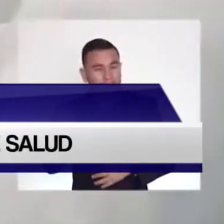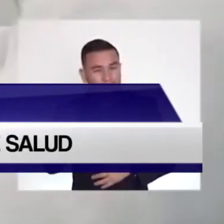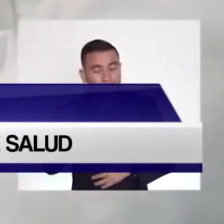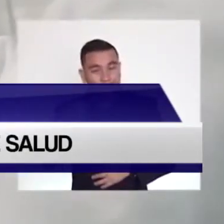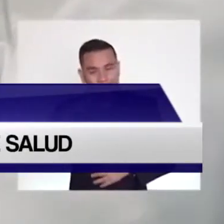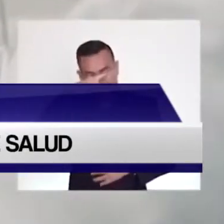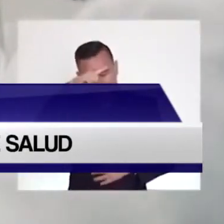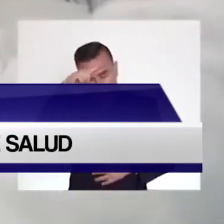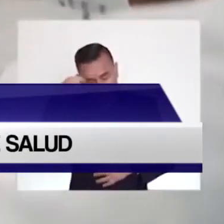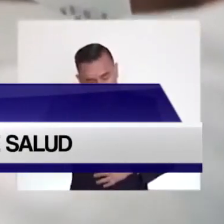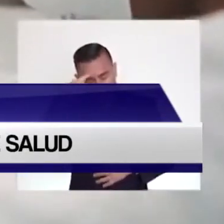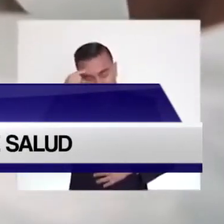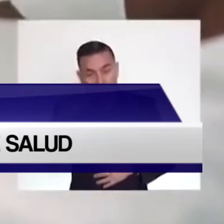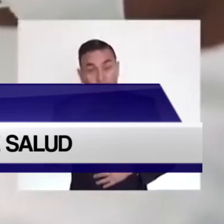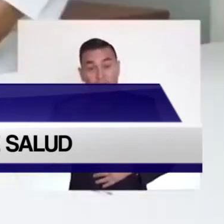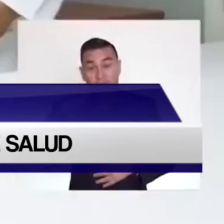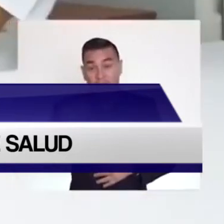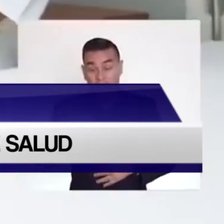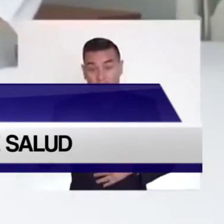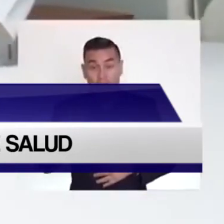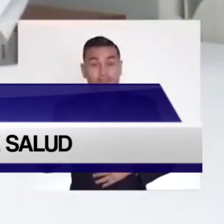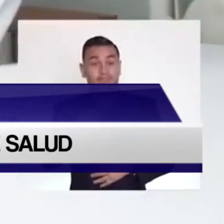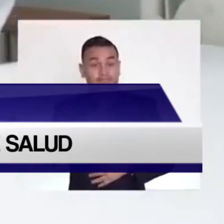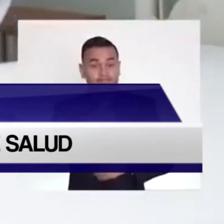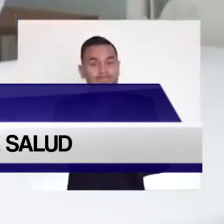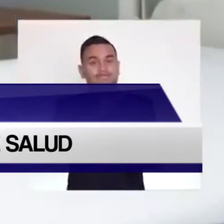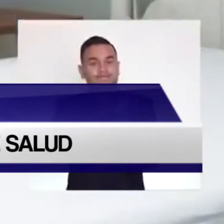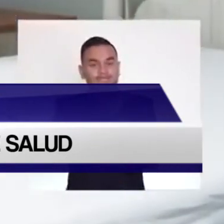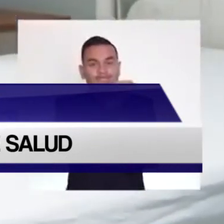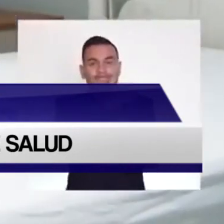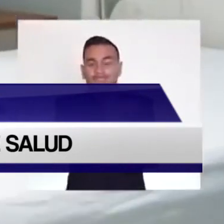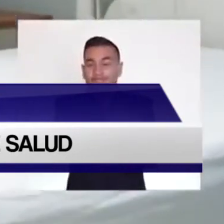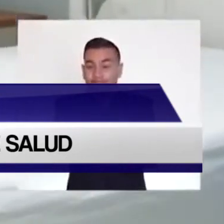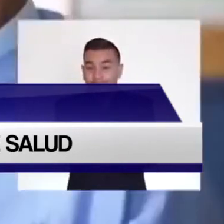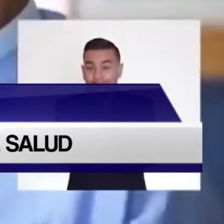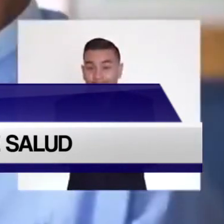en primera línea para que la población pueda estar segura y